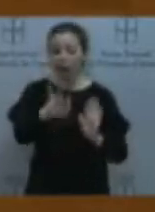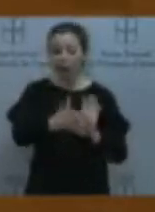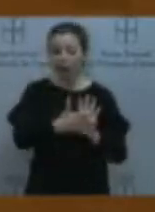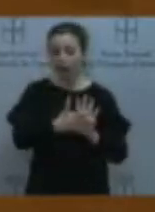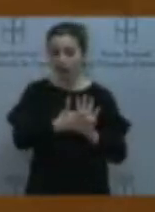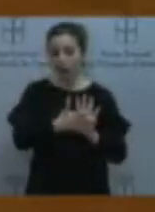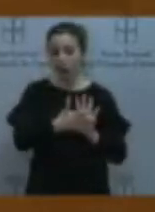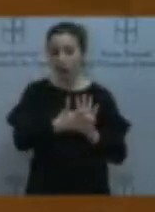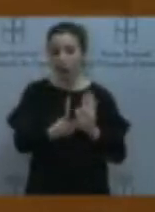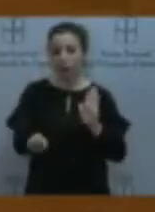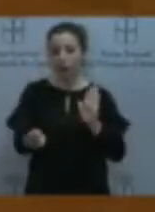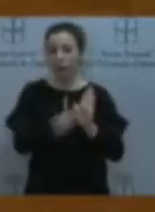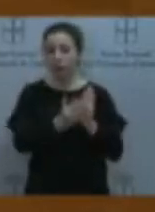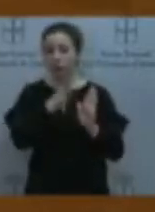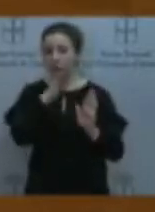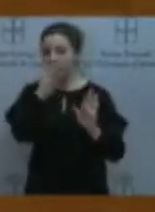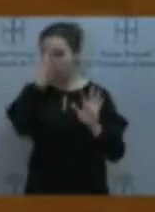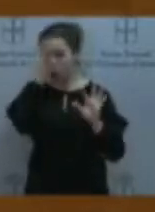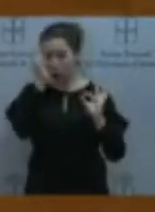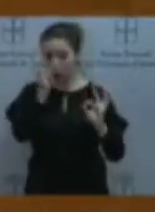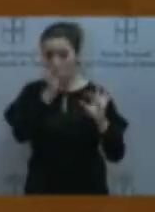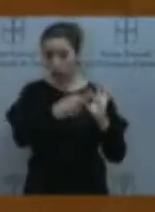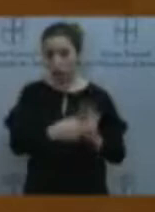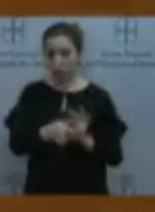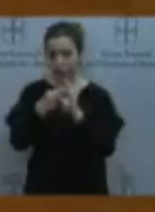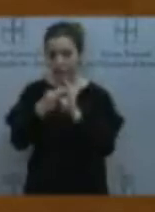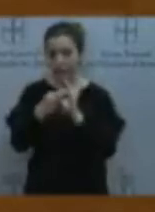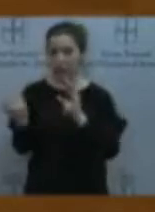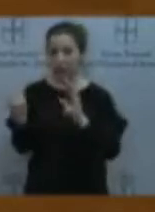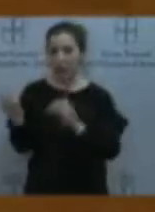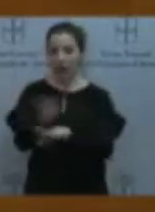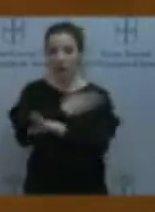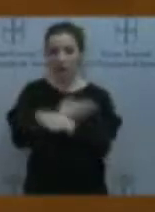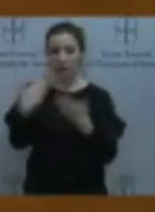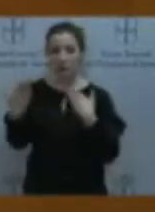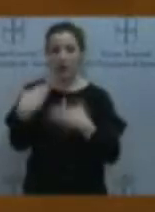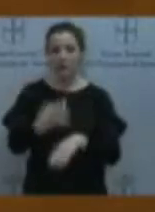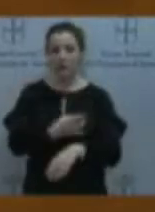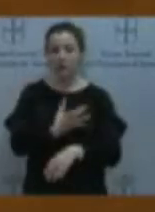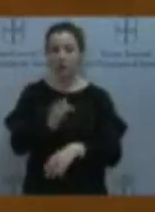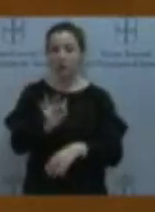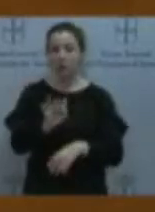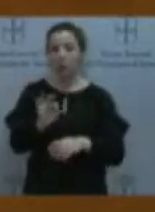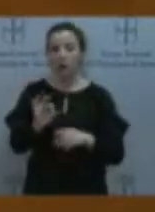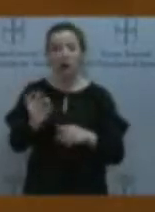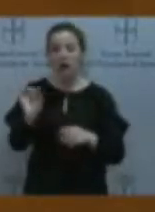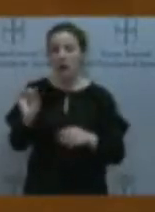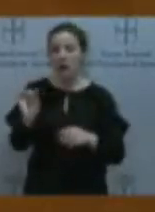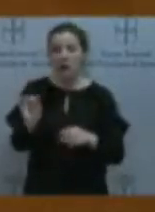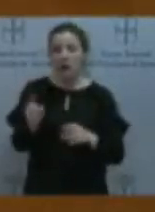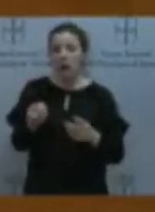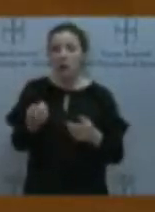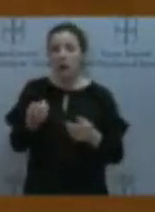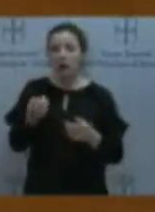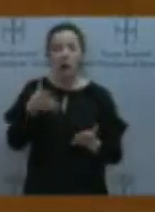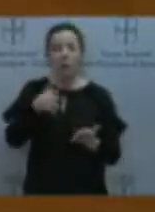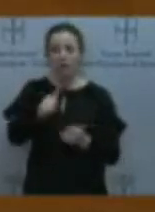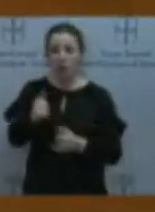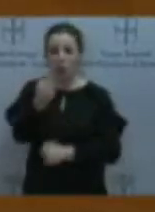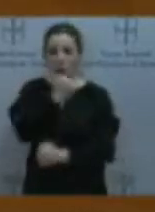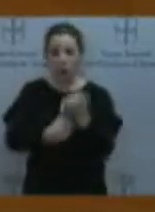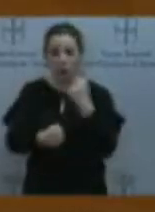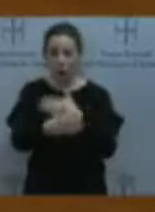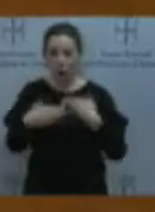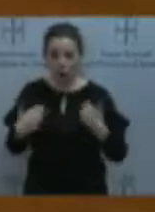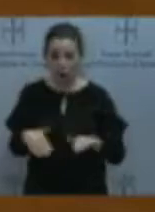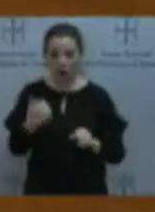sindicatos previamente, cualquier incentivación laboral, formativa y compensación económica. Pero además, planteamos